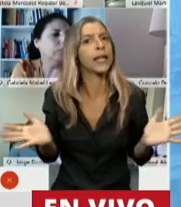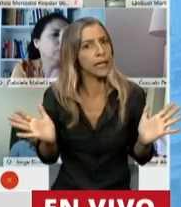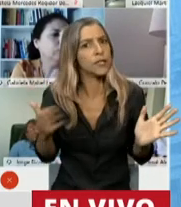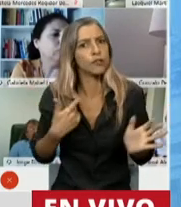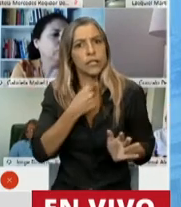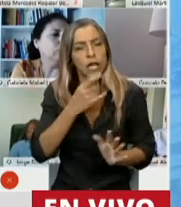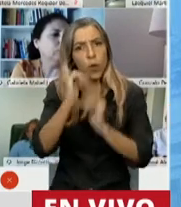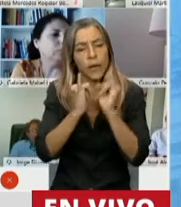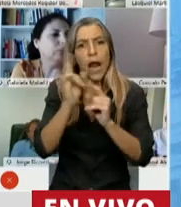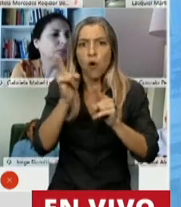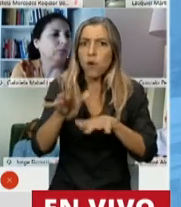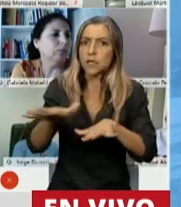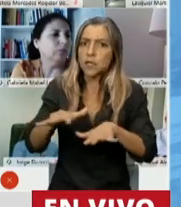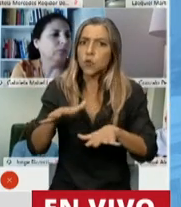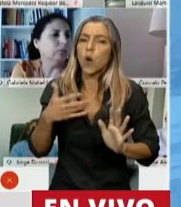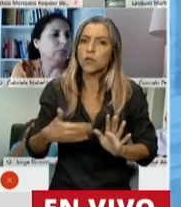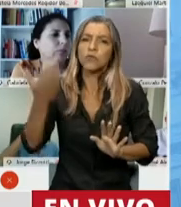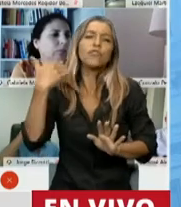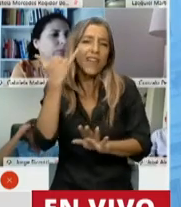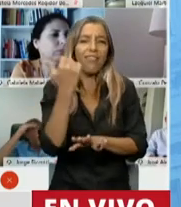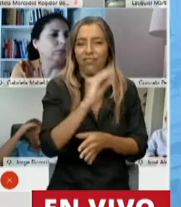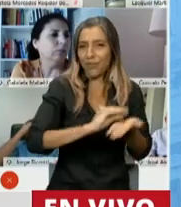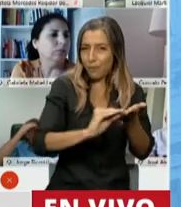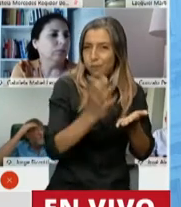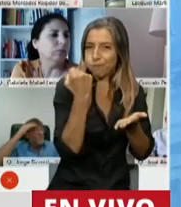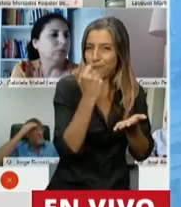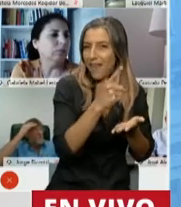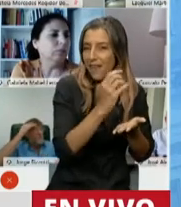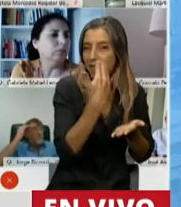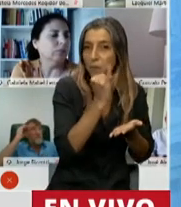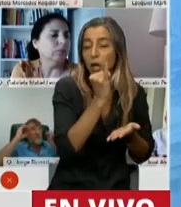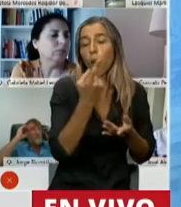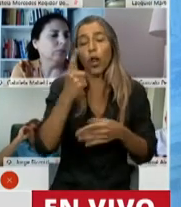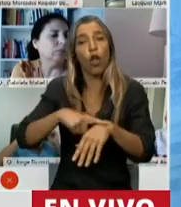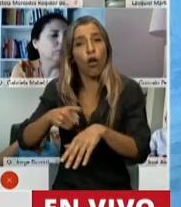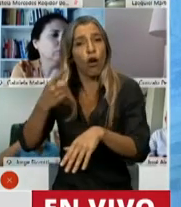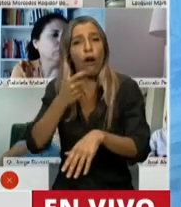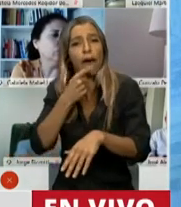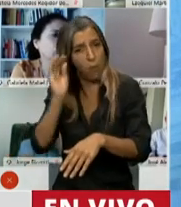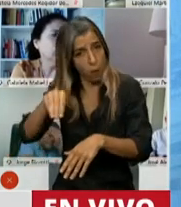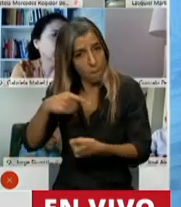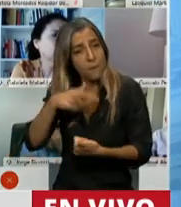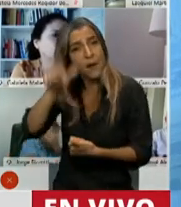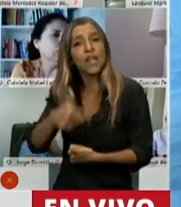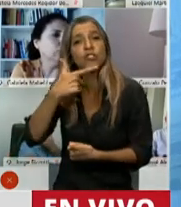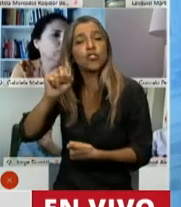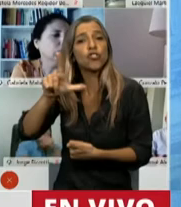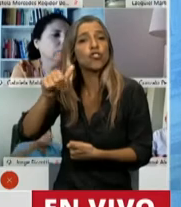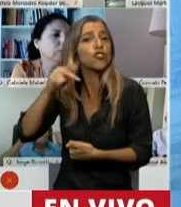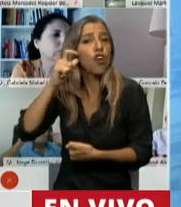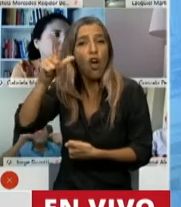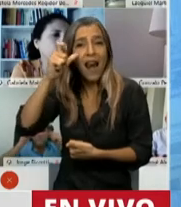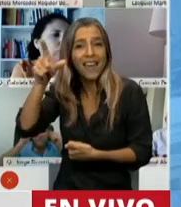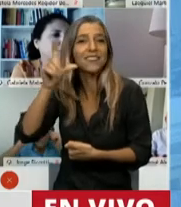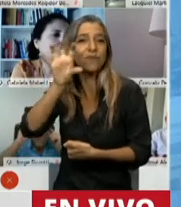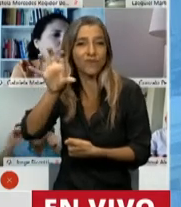sucedieron a los que dijo el diputado preopinante recién. Solange tenía 35 años, estaba internada en Córdoba por